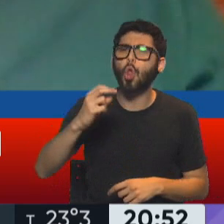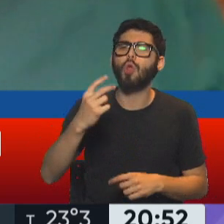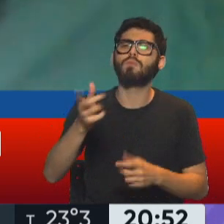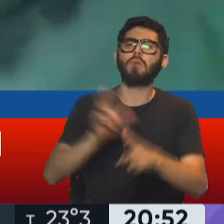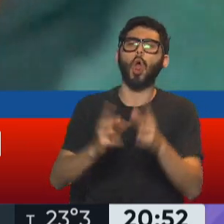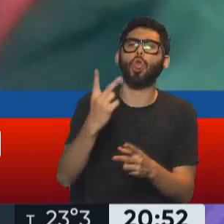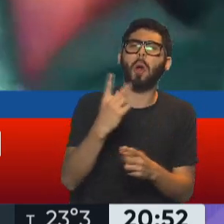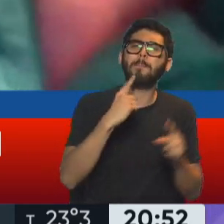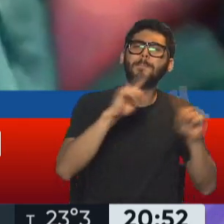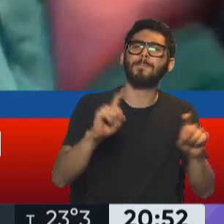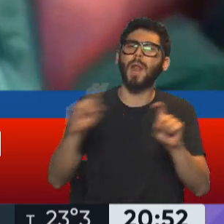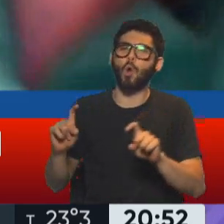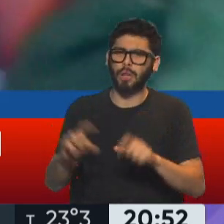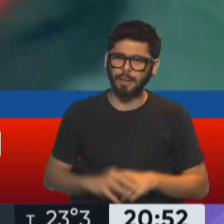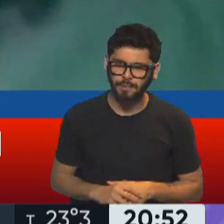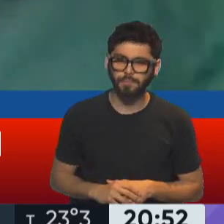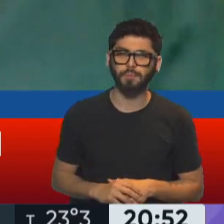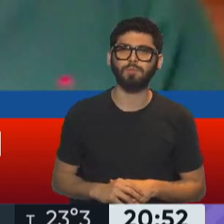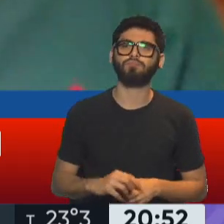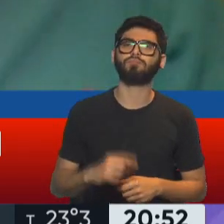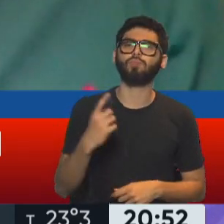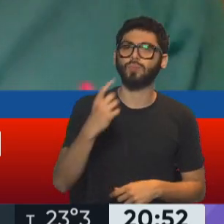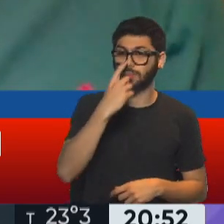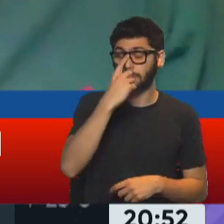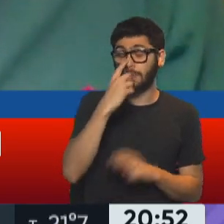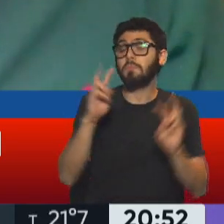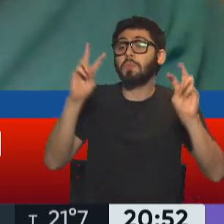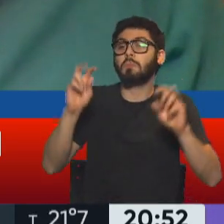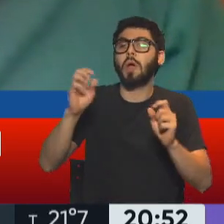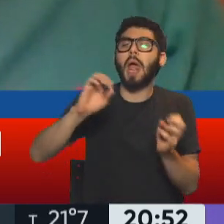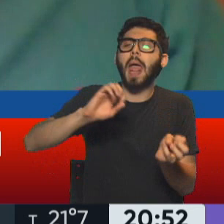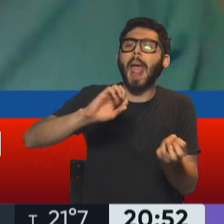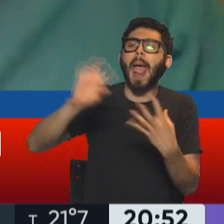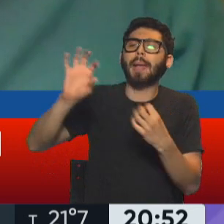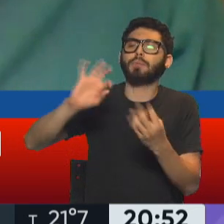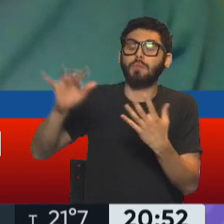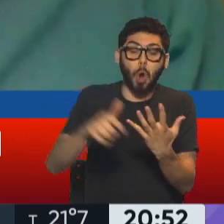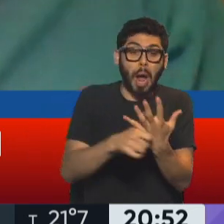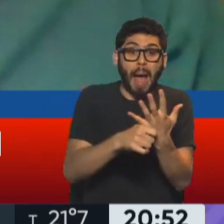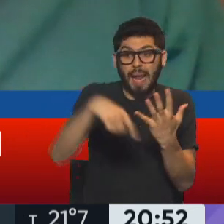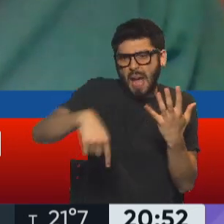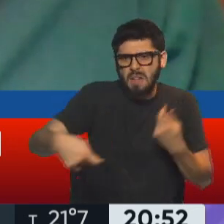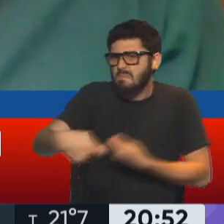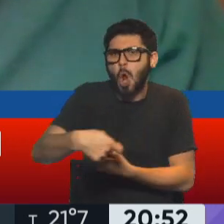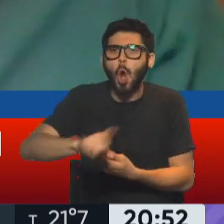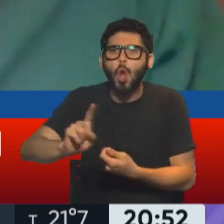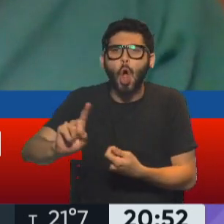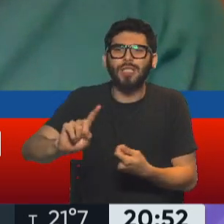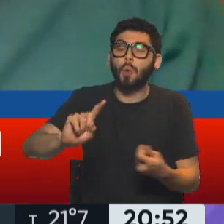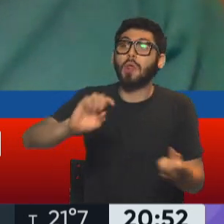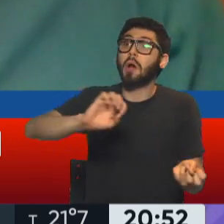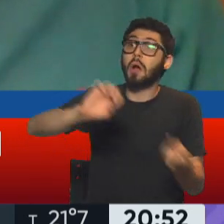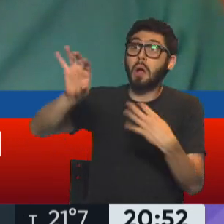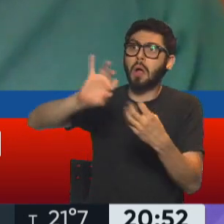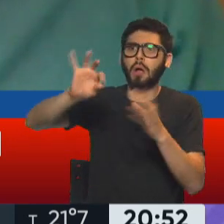decís. Primero, ¿cómo es que en teoría la exportación, sí o no, de una carne que no se consume en Argentina cuida o va a dejar